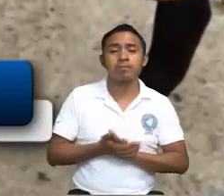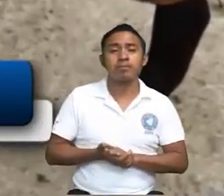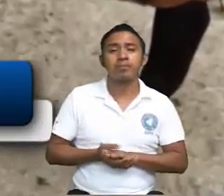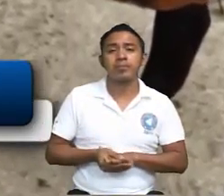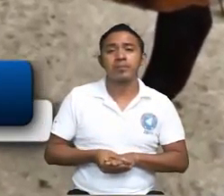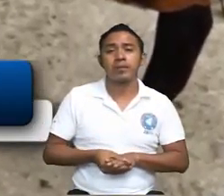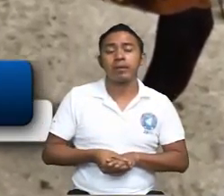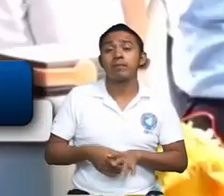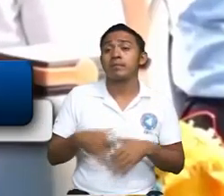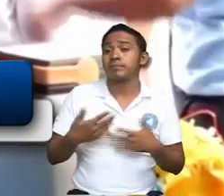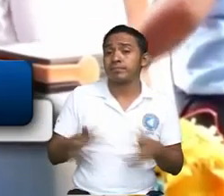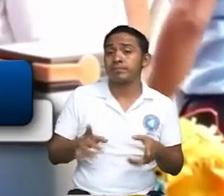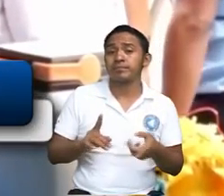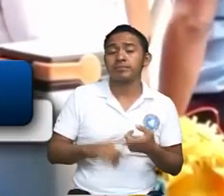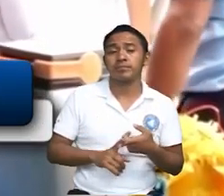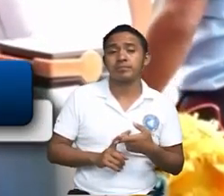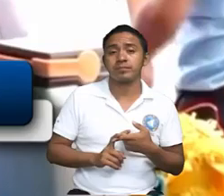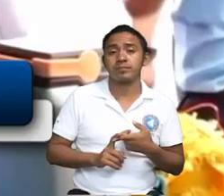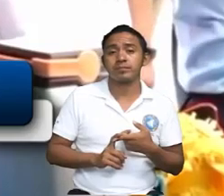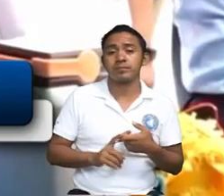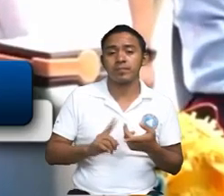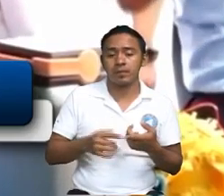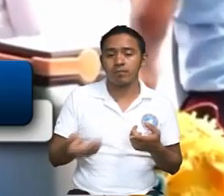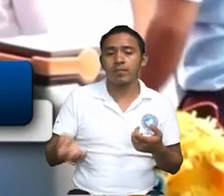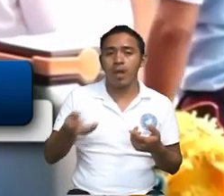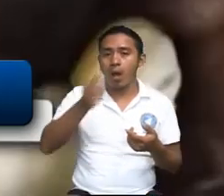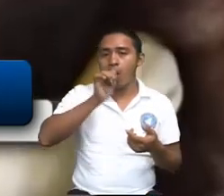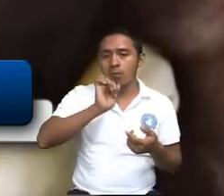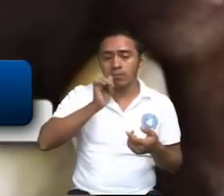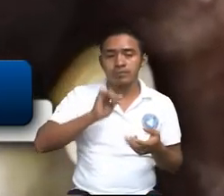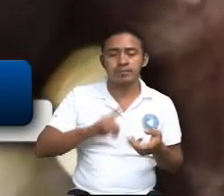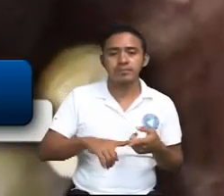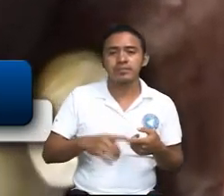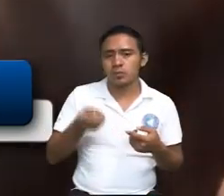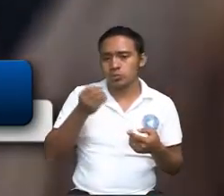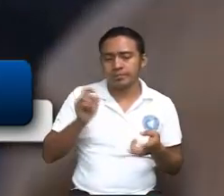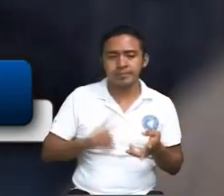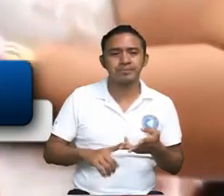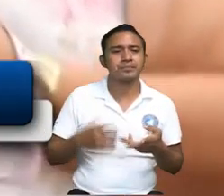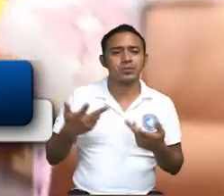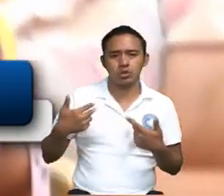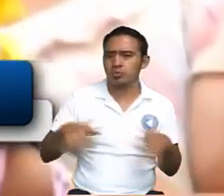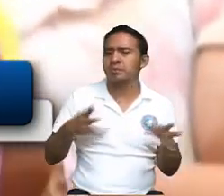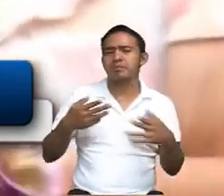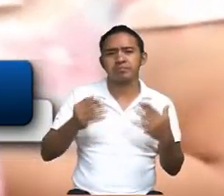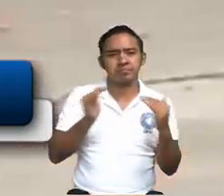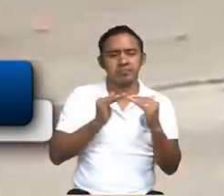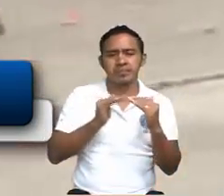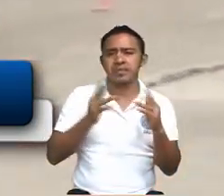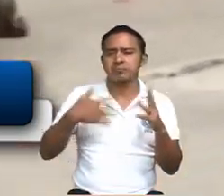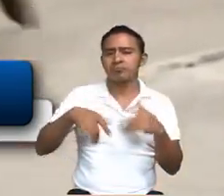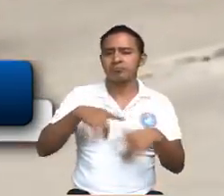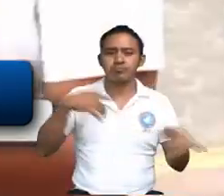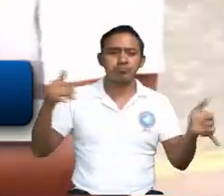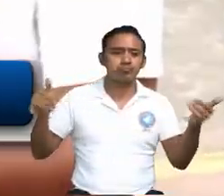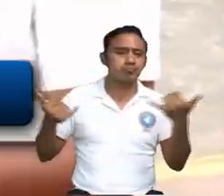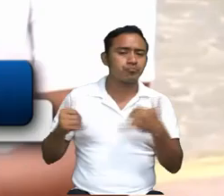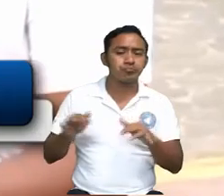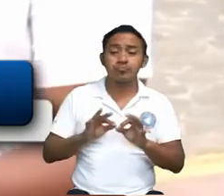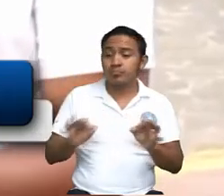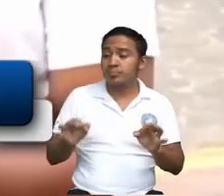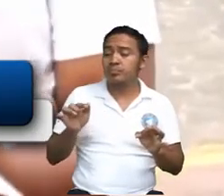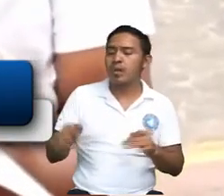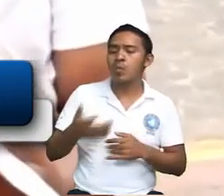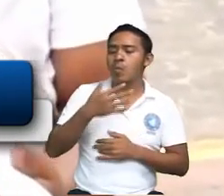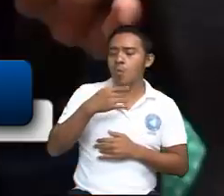que normalmente se alimenta, bebe agua, anda normalmente en la casa, incluso juega y todo eso, es un animal